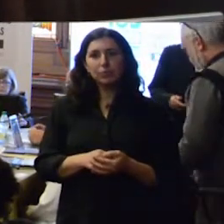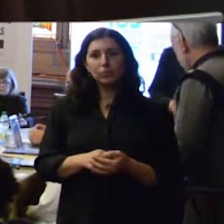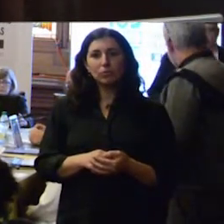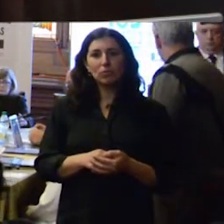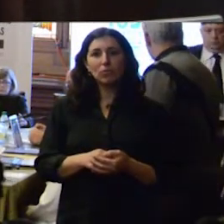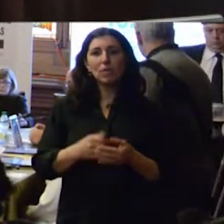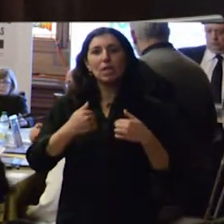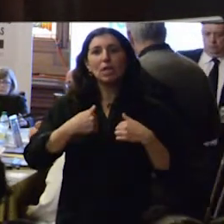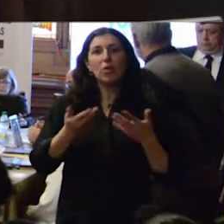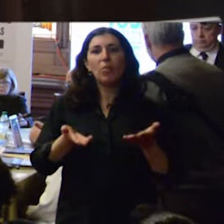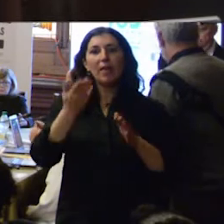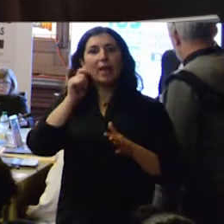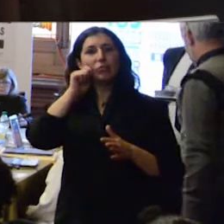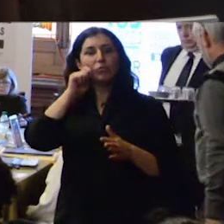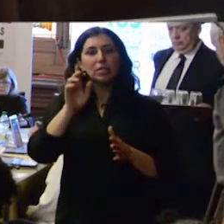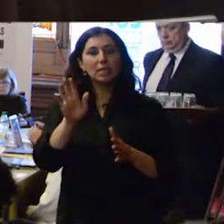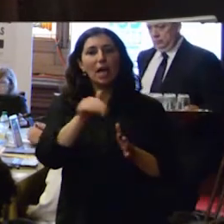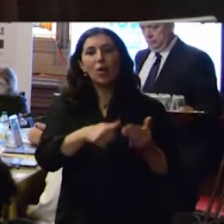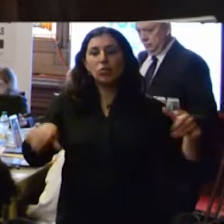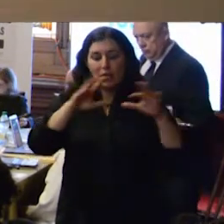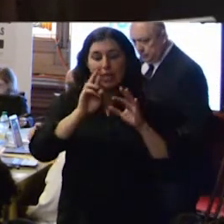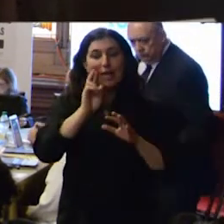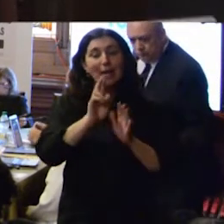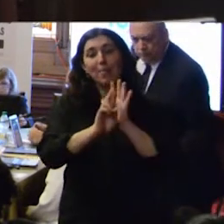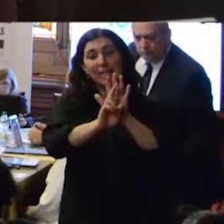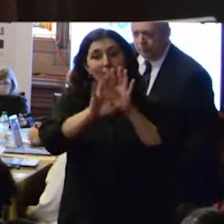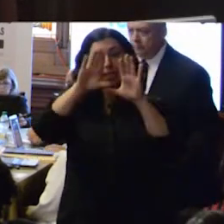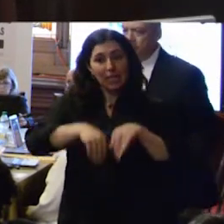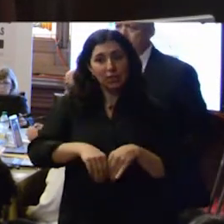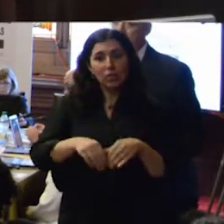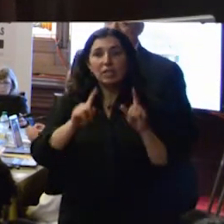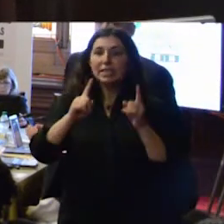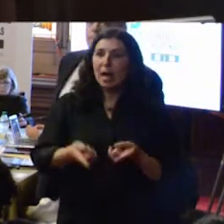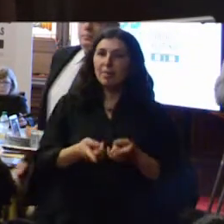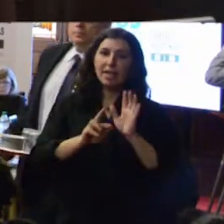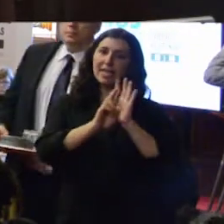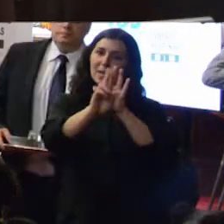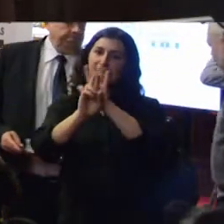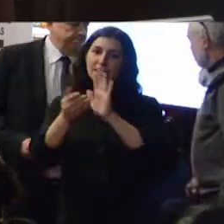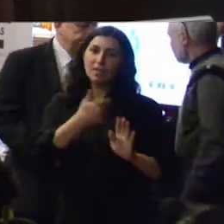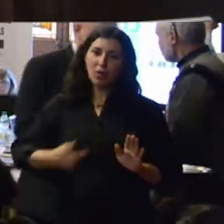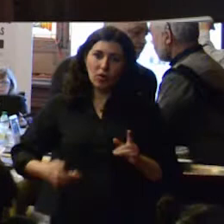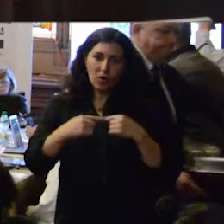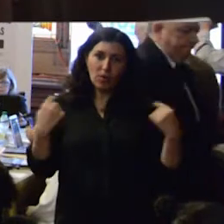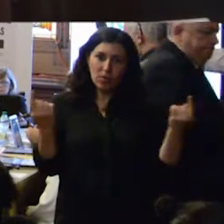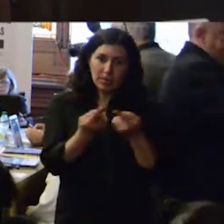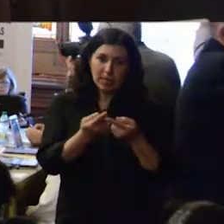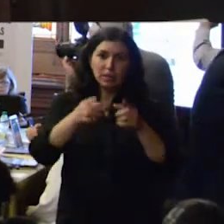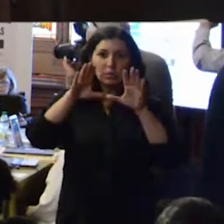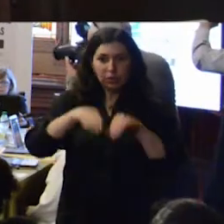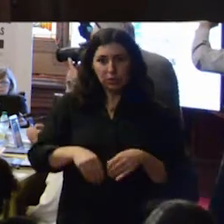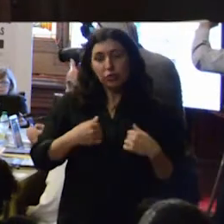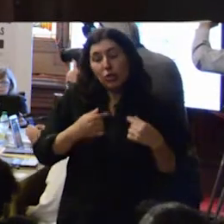Le brindo un saludo fraternal a esta honorable comisión, a los señores representantes del Estado. Mi nombre es Ileana Molo y vengo